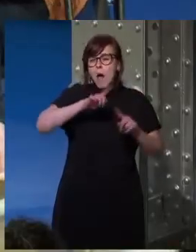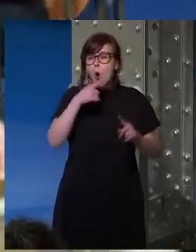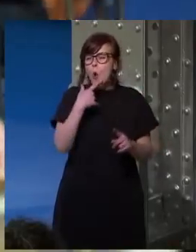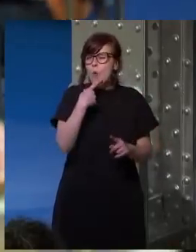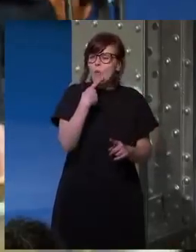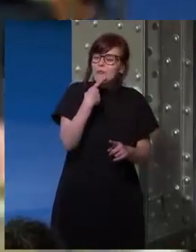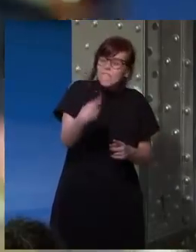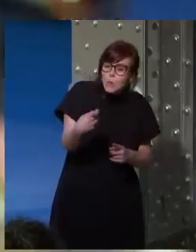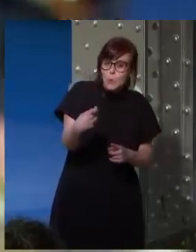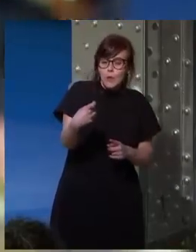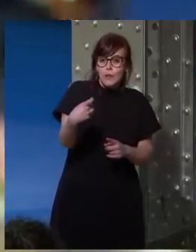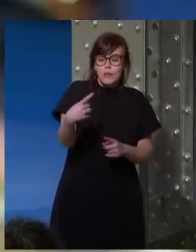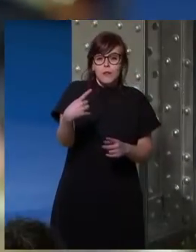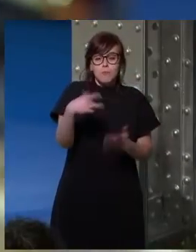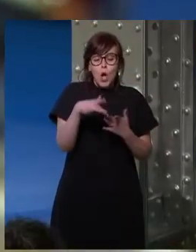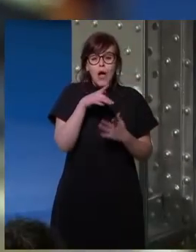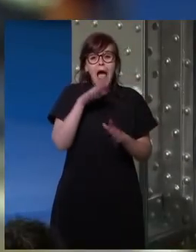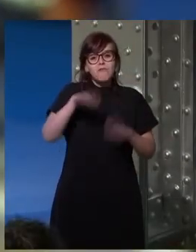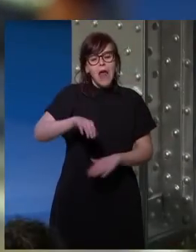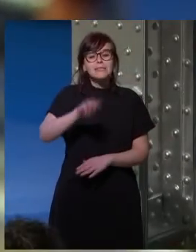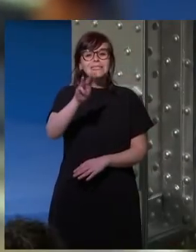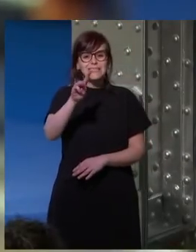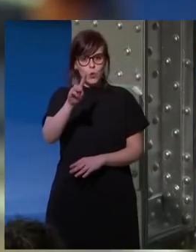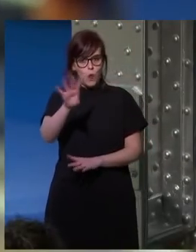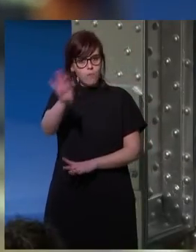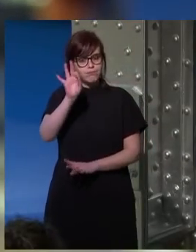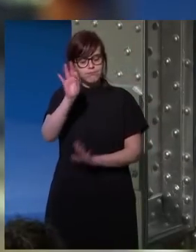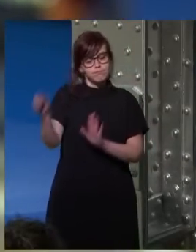difícil ha sido elegir, son 31 al final las que aparecen en el